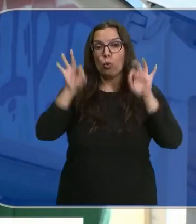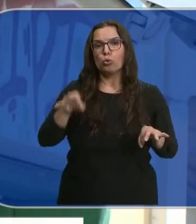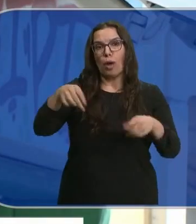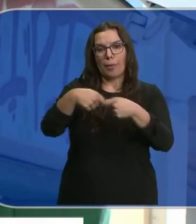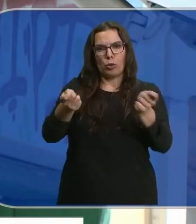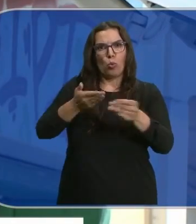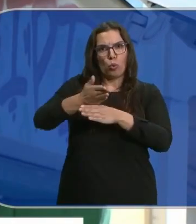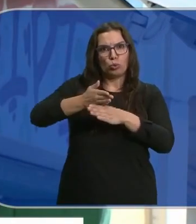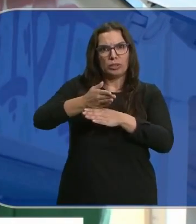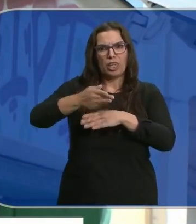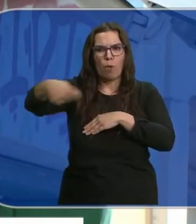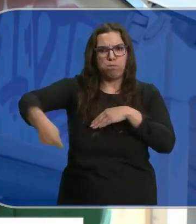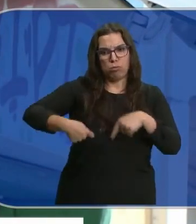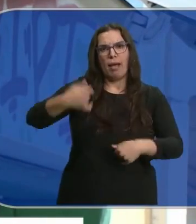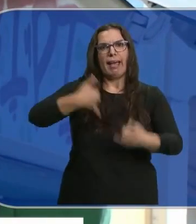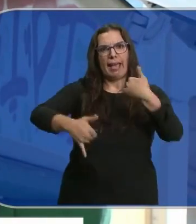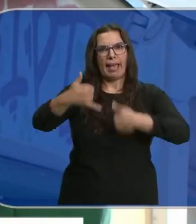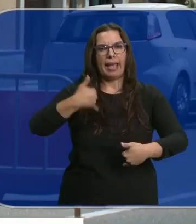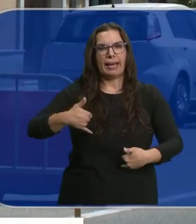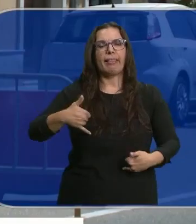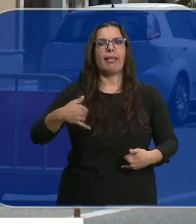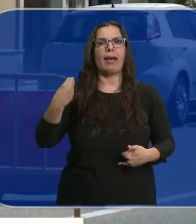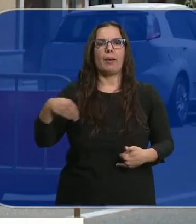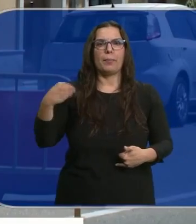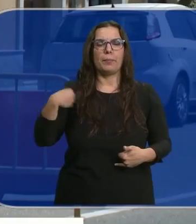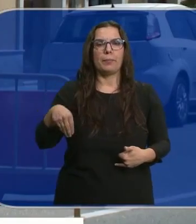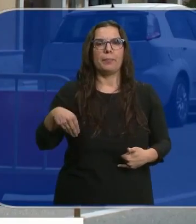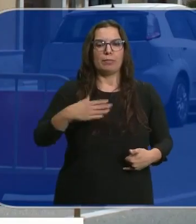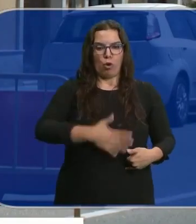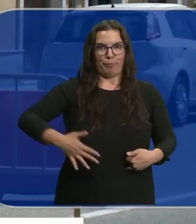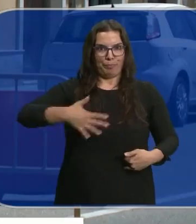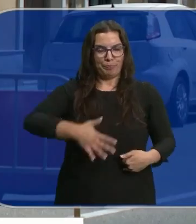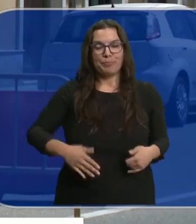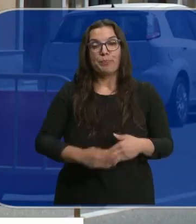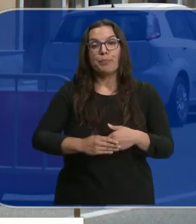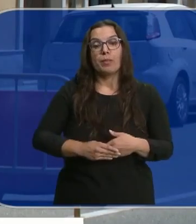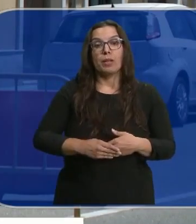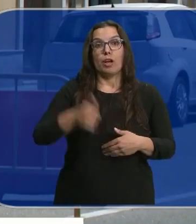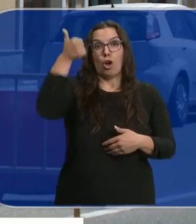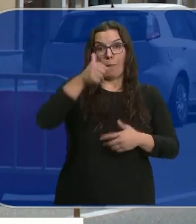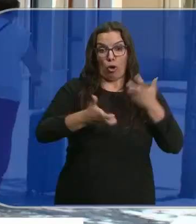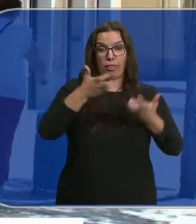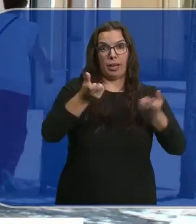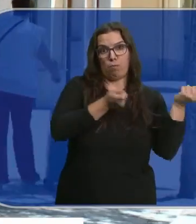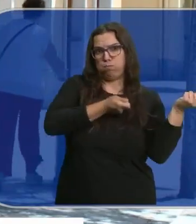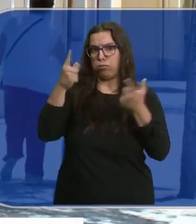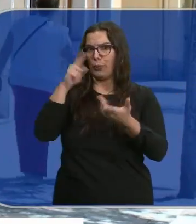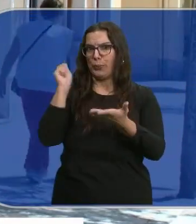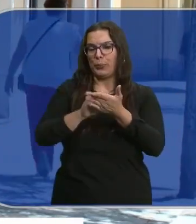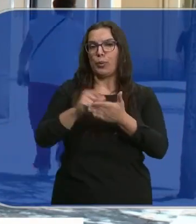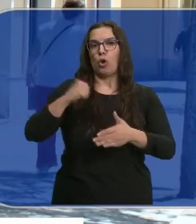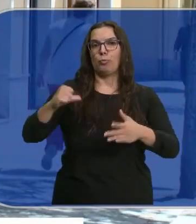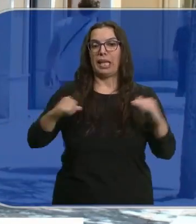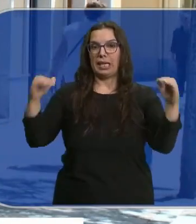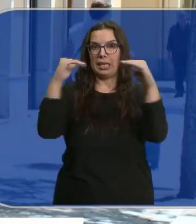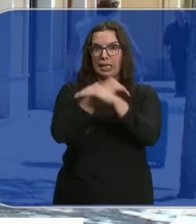le agredió con un cuchillo provocándole heridas en la zona alta del abdomen. La víctima fue trasladada inmediatamente al hospital clínico